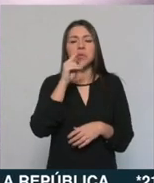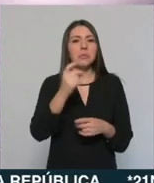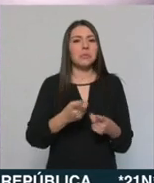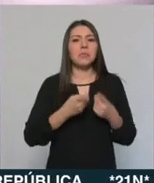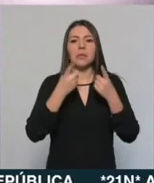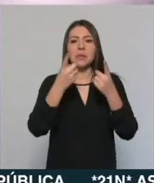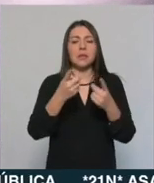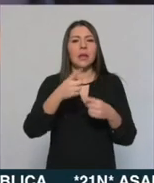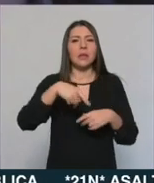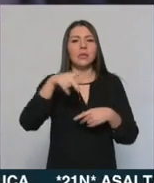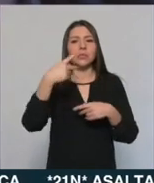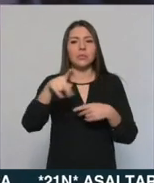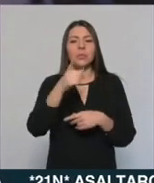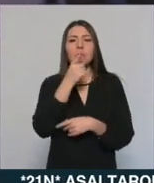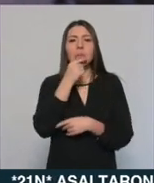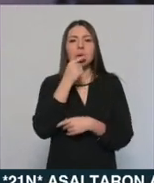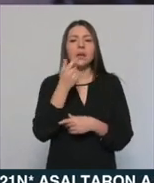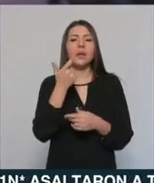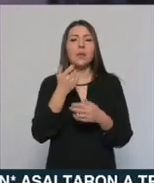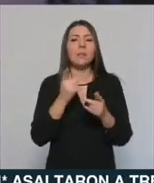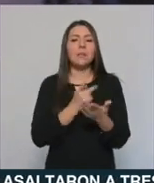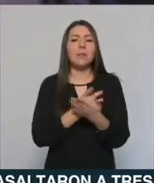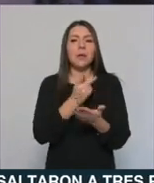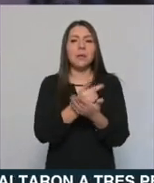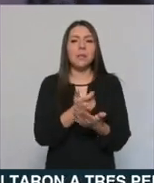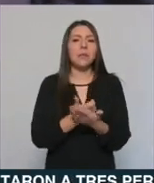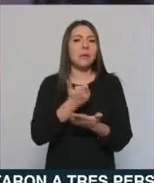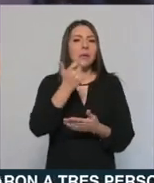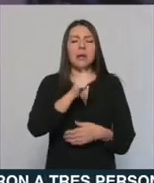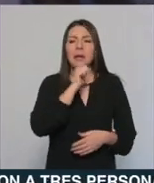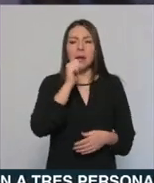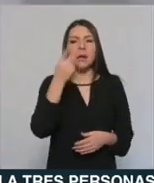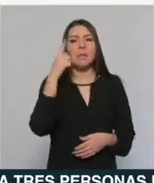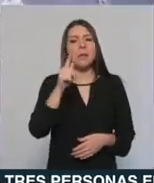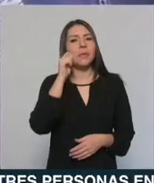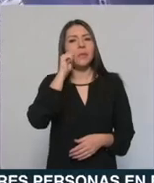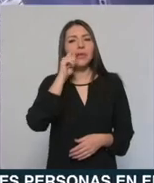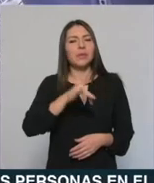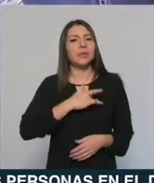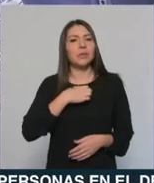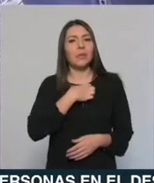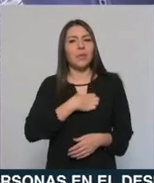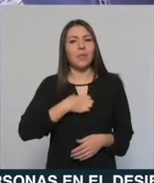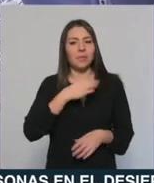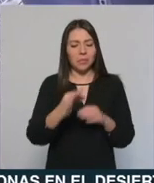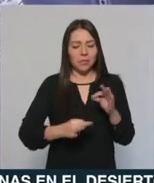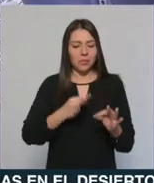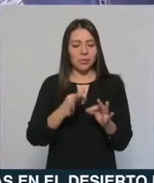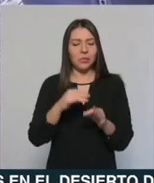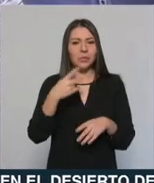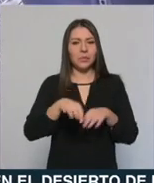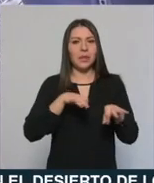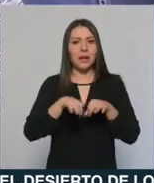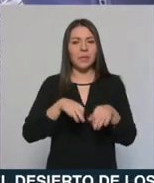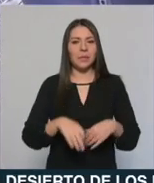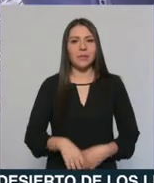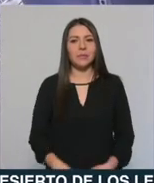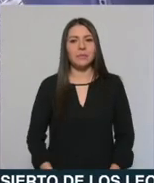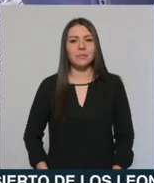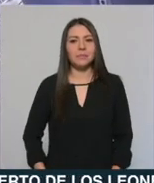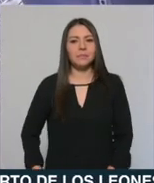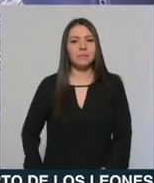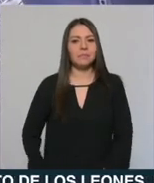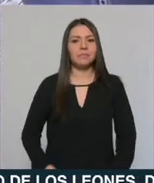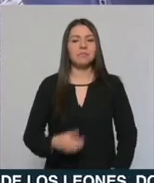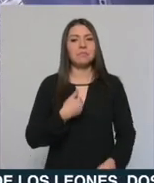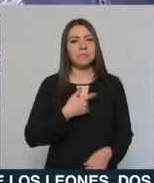parte de la corporación, se siente contento de cumplir con su deber. Pues me siento muy bien, me siento muy